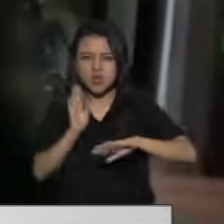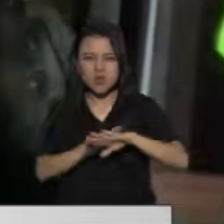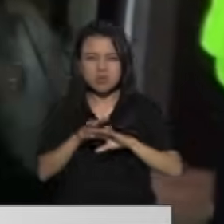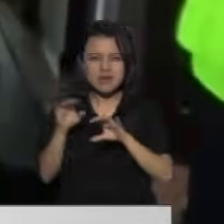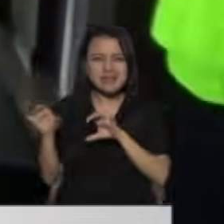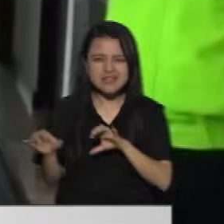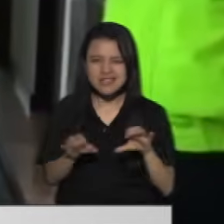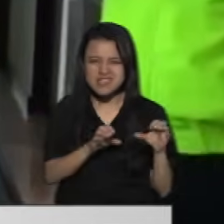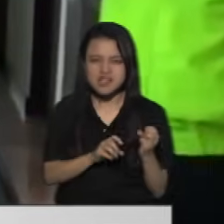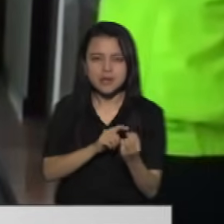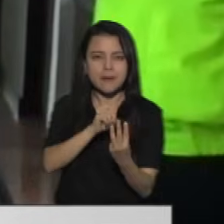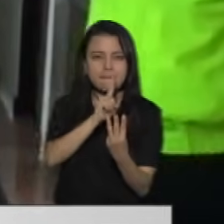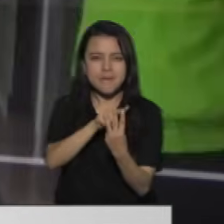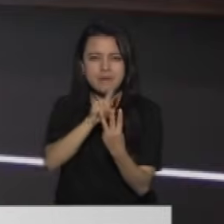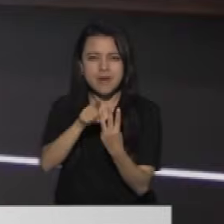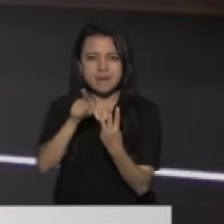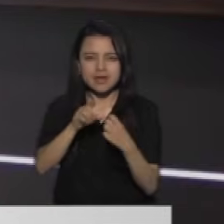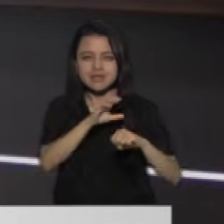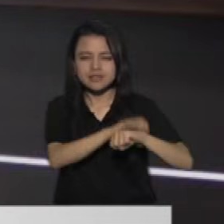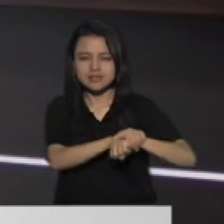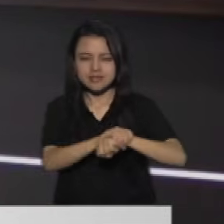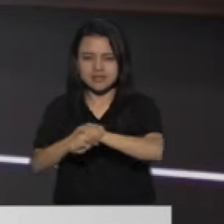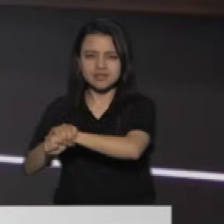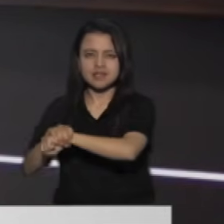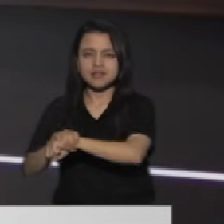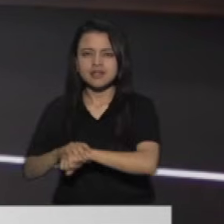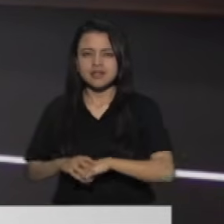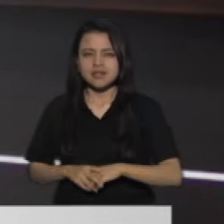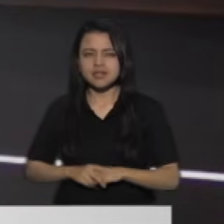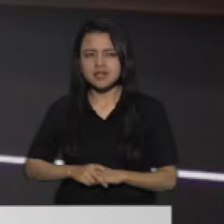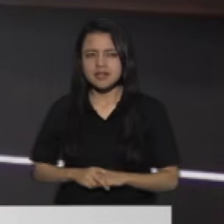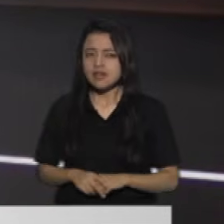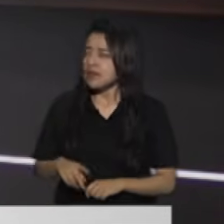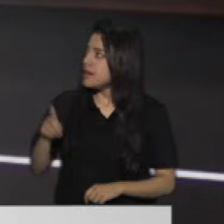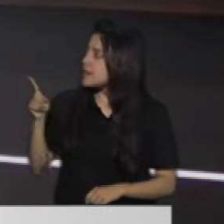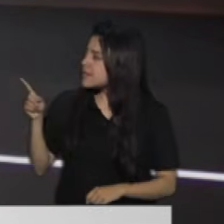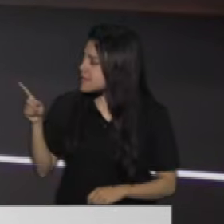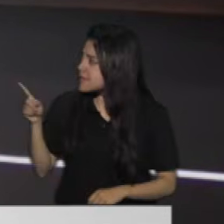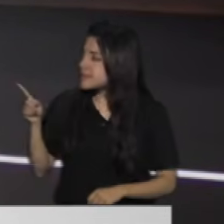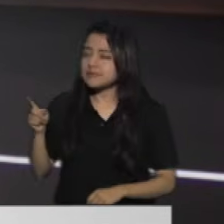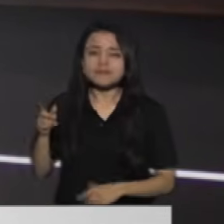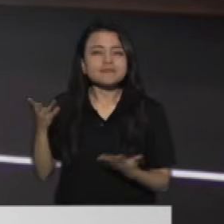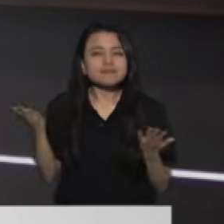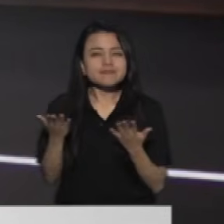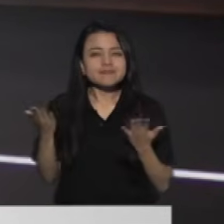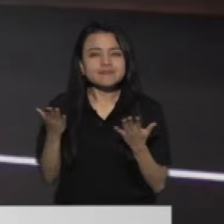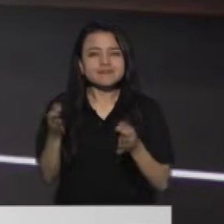dedicaban a este delito. Logra la captura en la ciudad de Bogotá y en el municipio